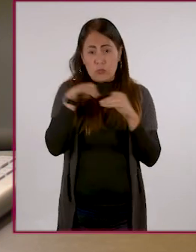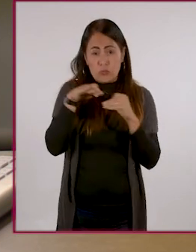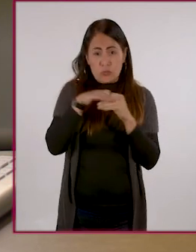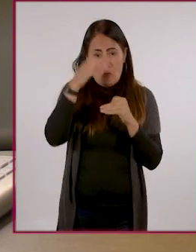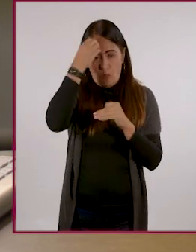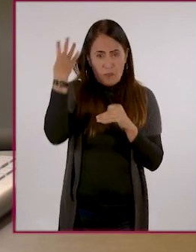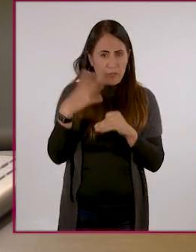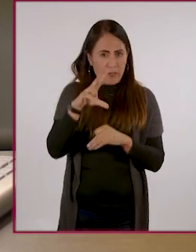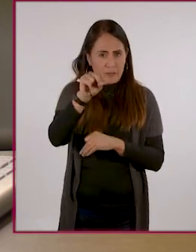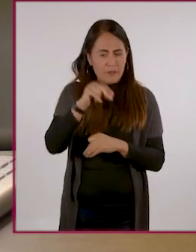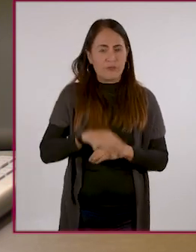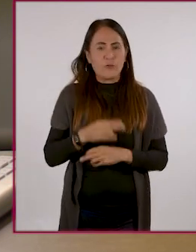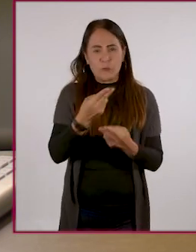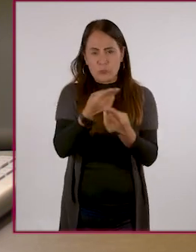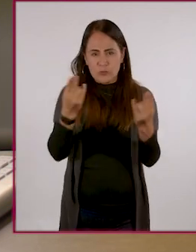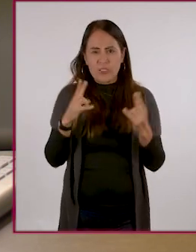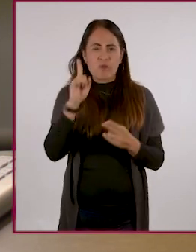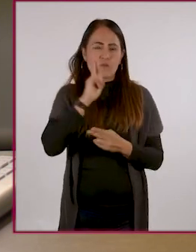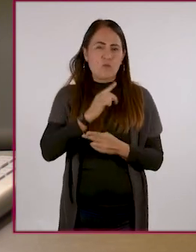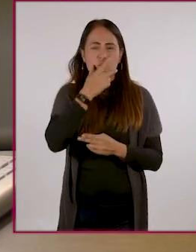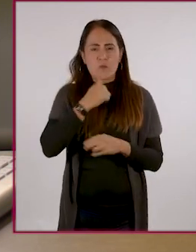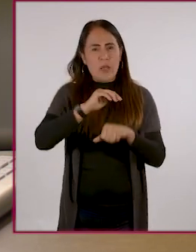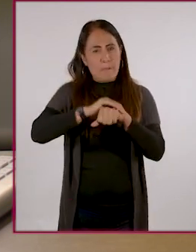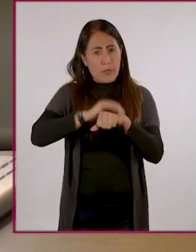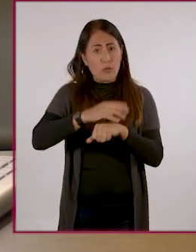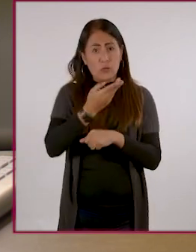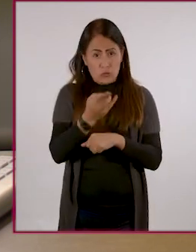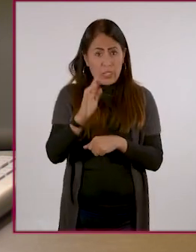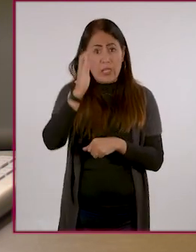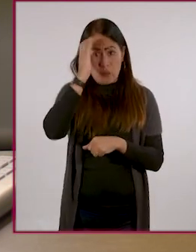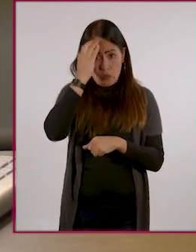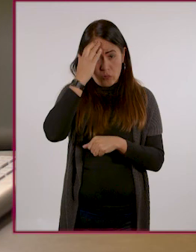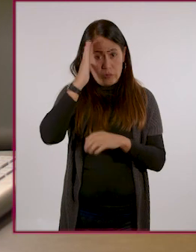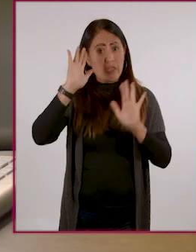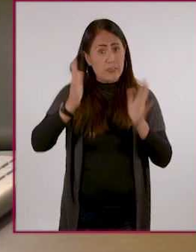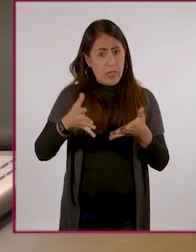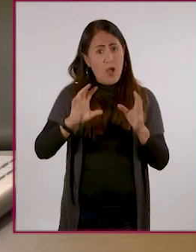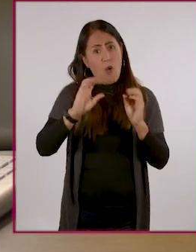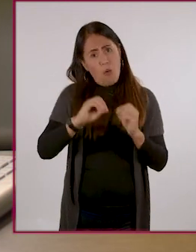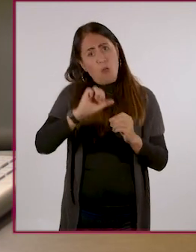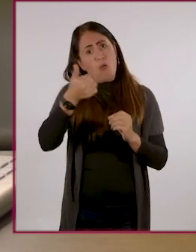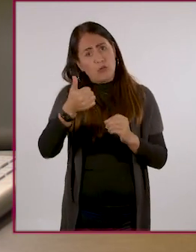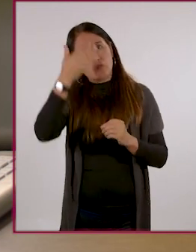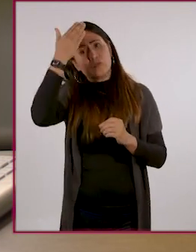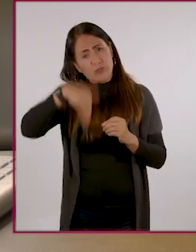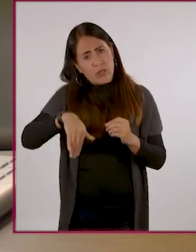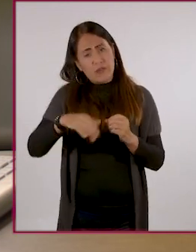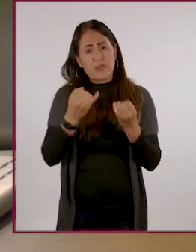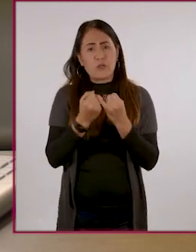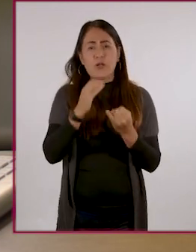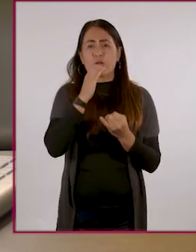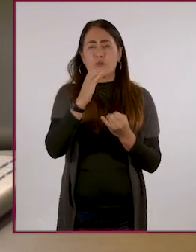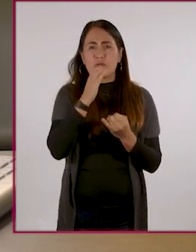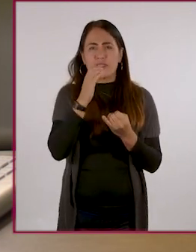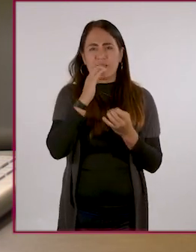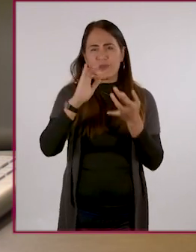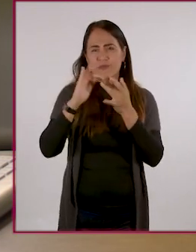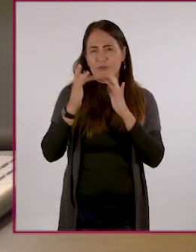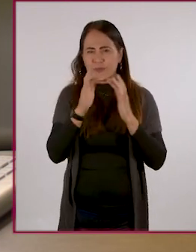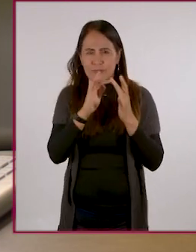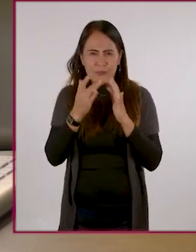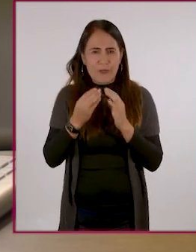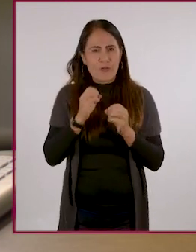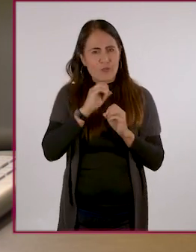pero más vale aplicarlos con regularidad para que no se nos olviden. Ustedes, amigas y amigos, díganos si ya conocían estos trucos o si se saben